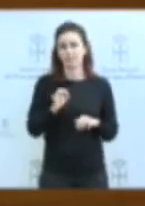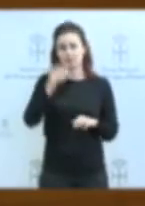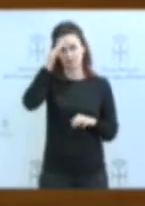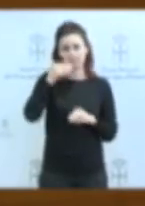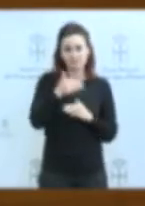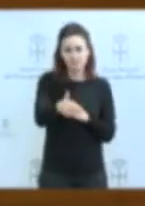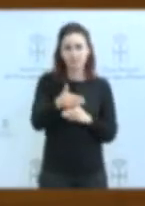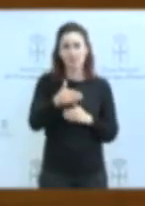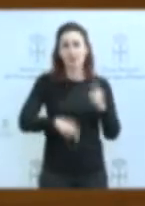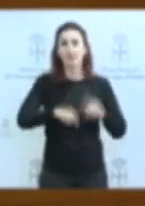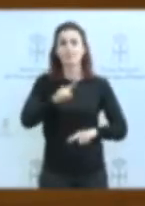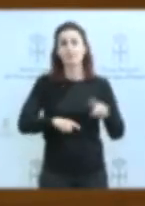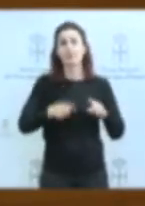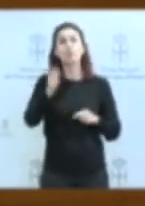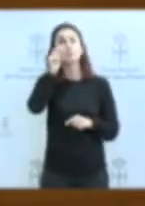que efectivamente